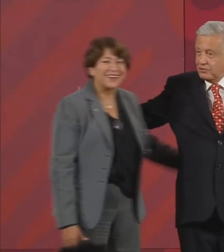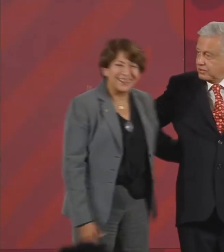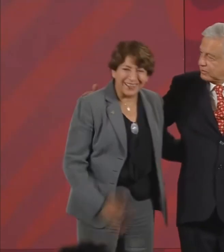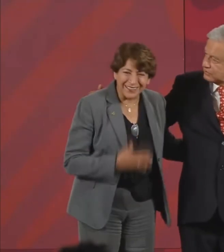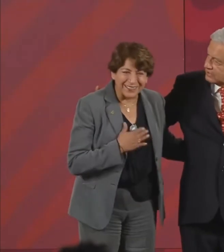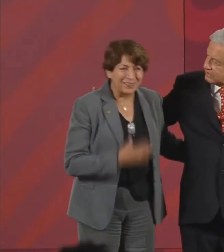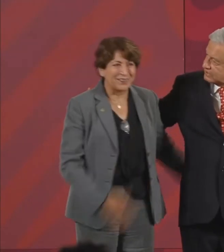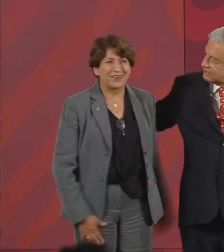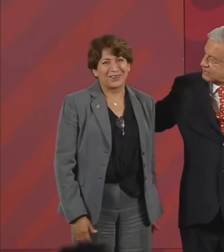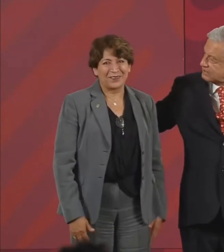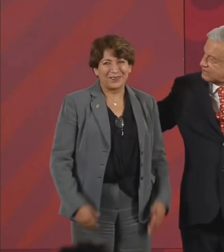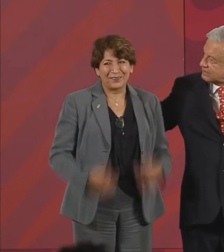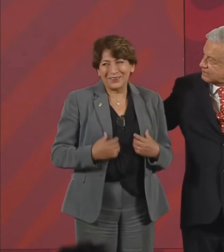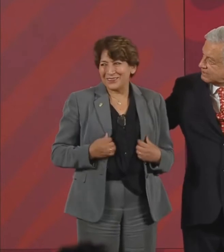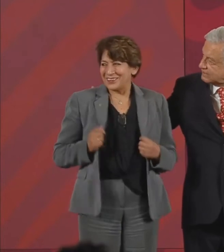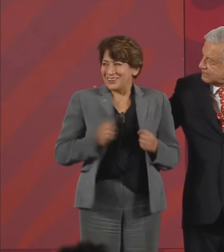¿a dónde va usted?